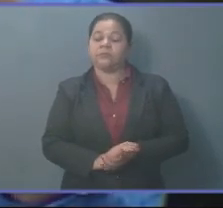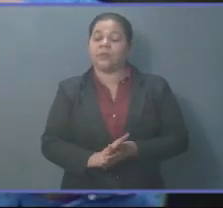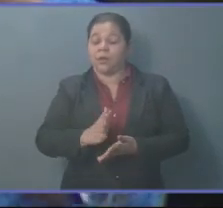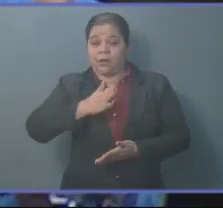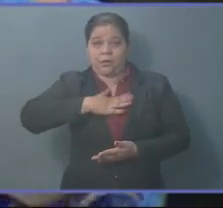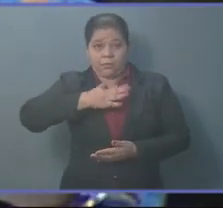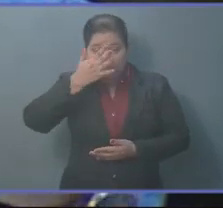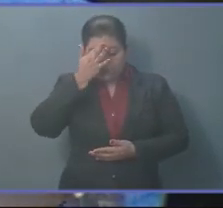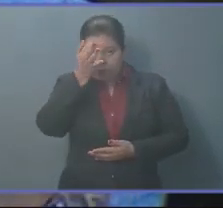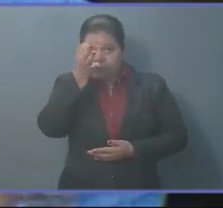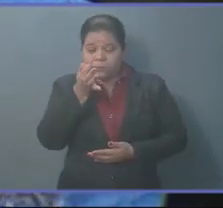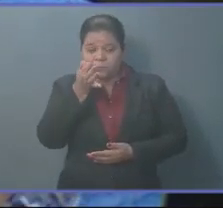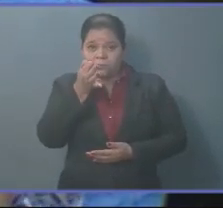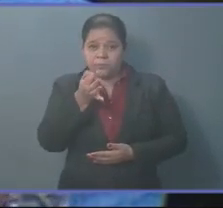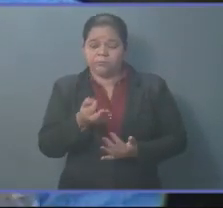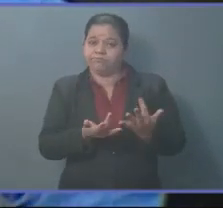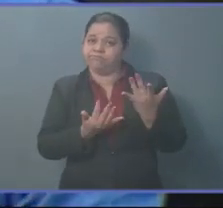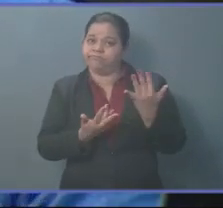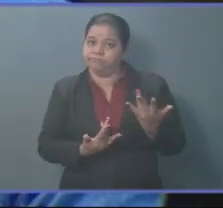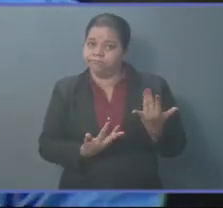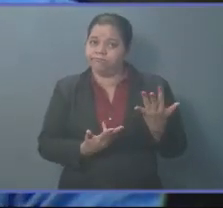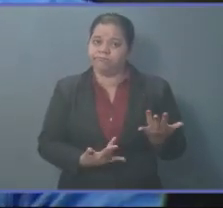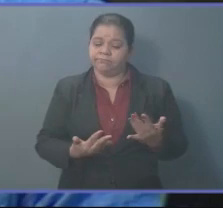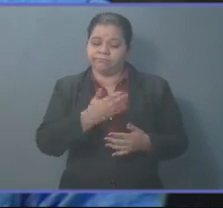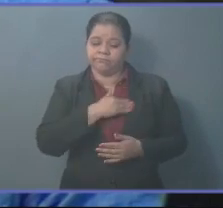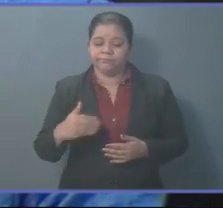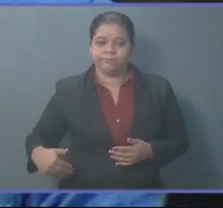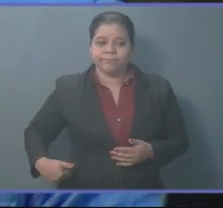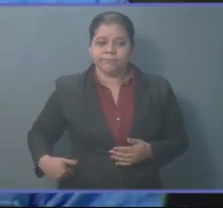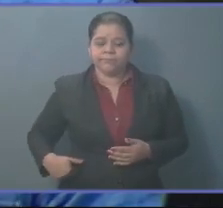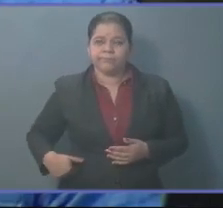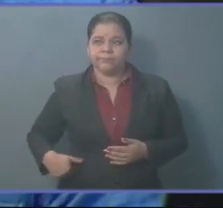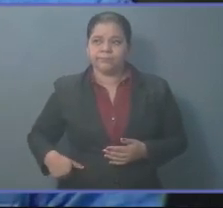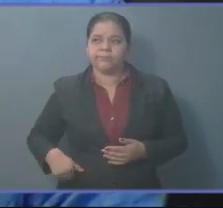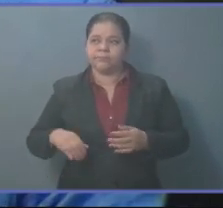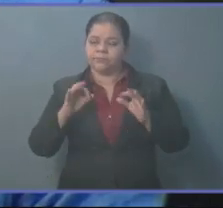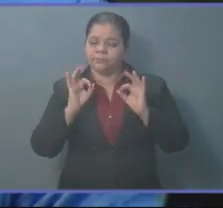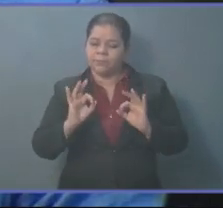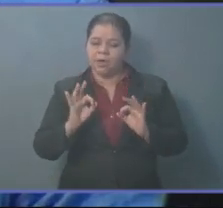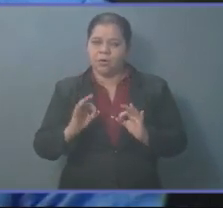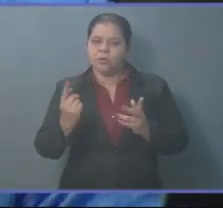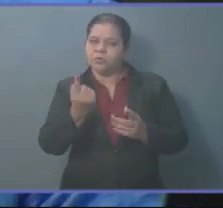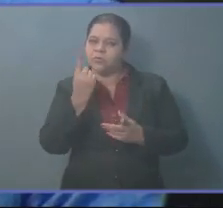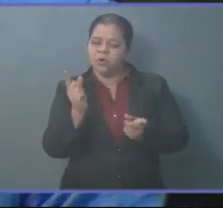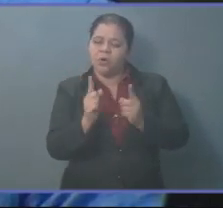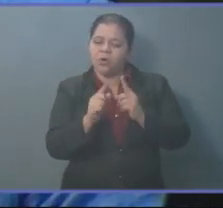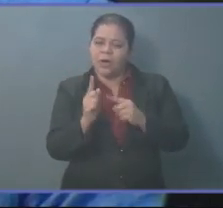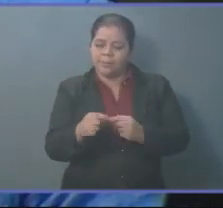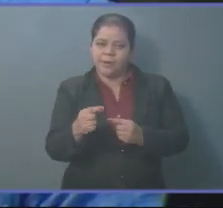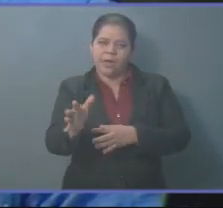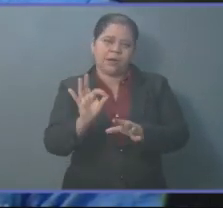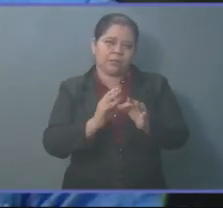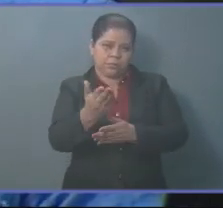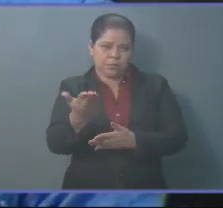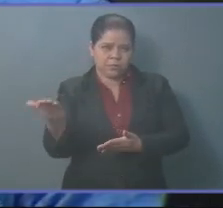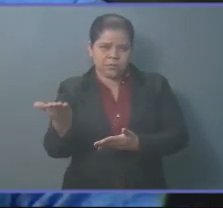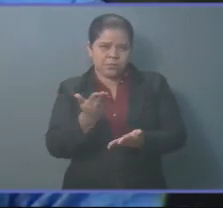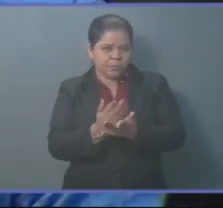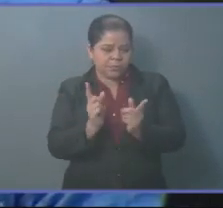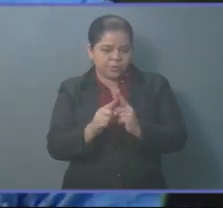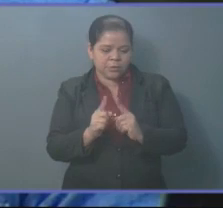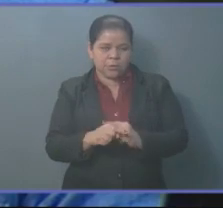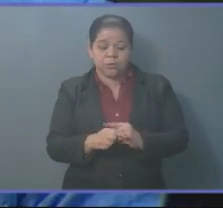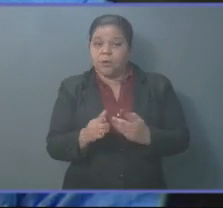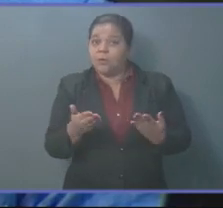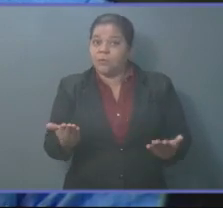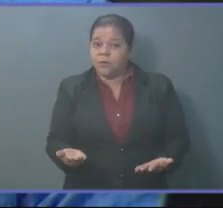Creeré y esperaré que el presidente mejor observe y no vete, porque quien pierde